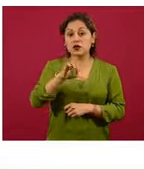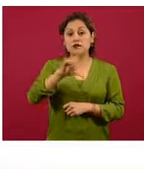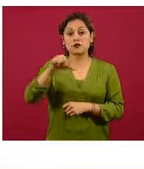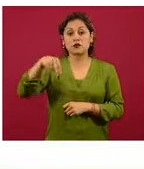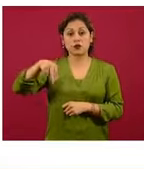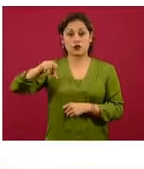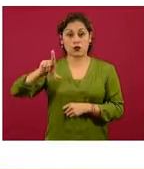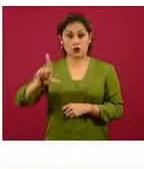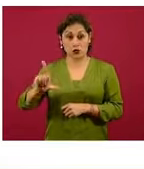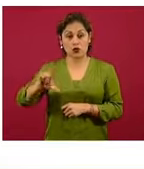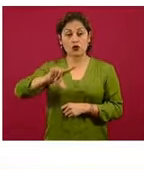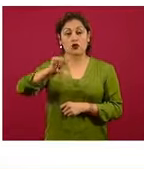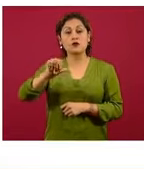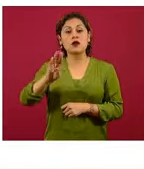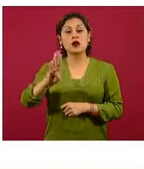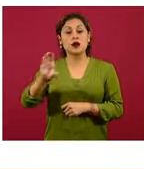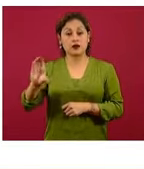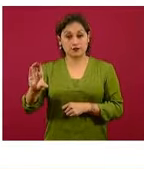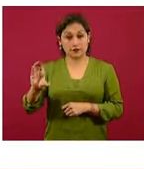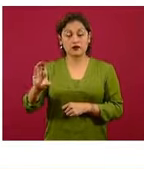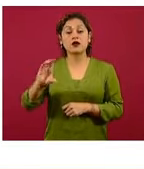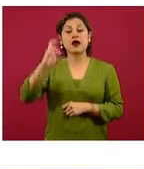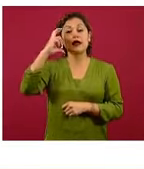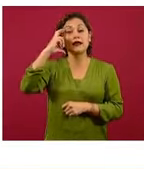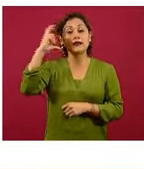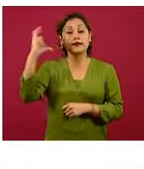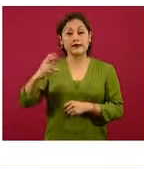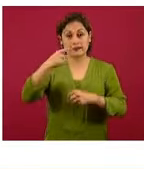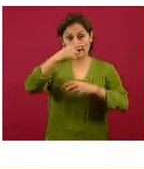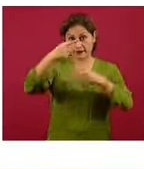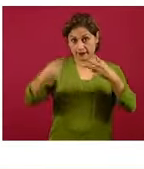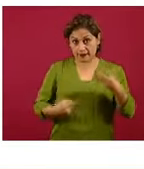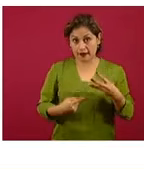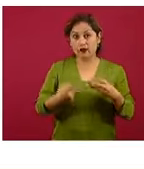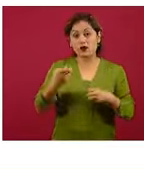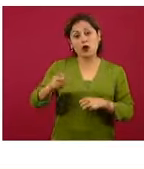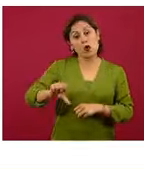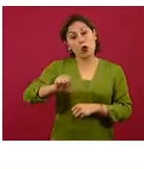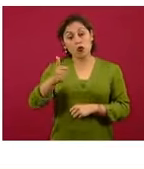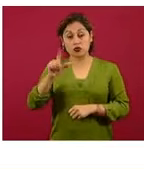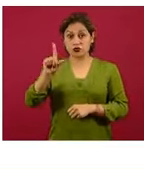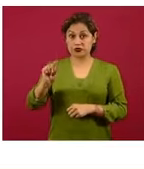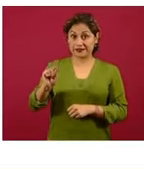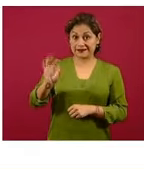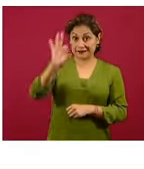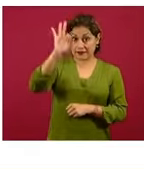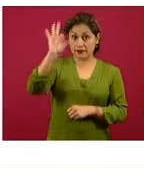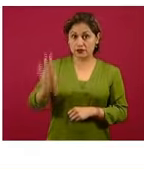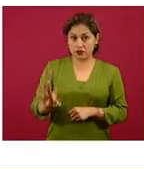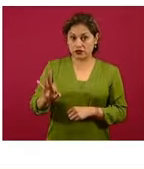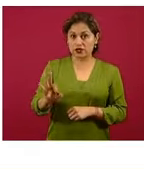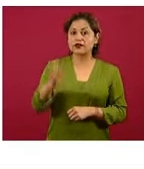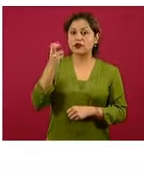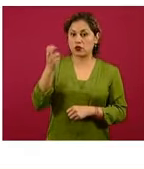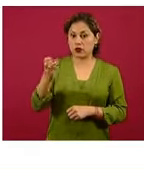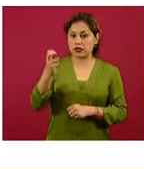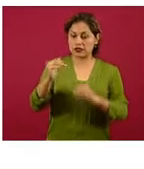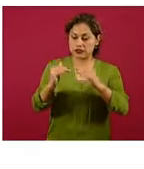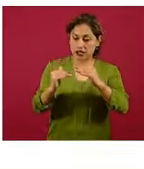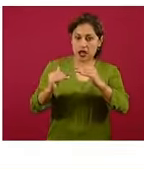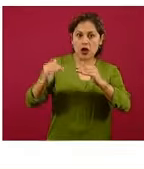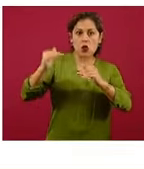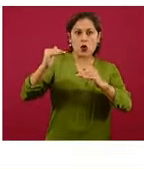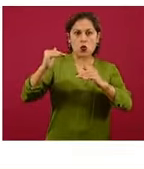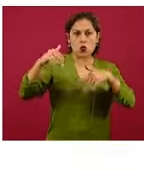León, Baja California e Hidalgo, y con más del 70%, que siempre lo hemos referido como ese nivel